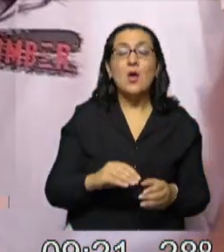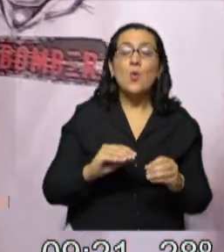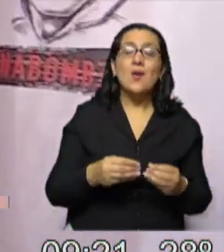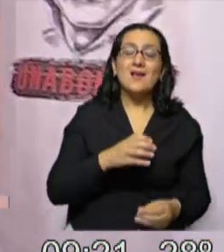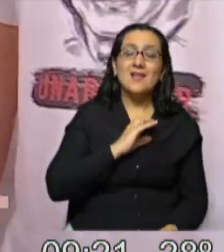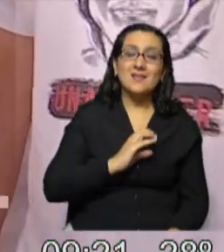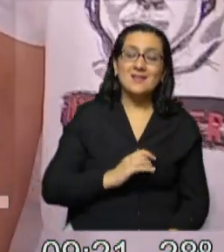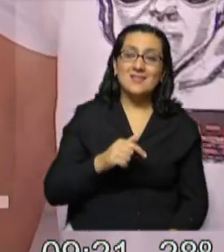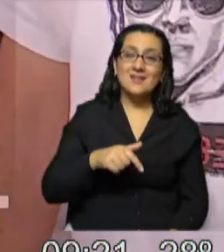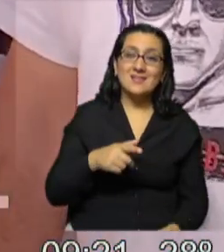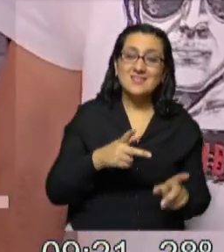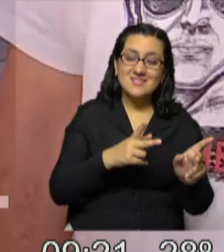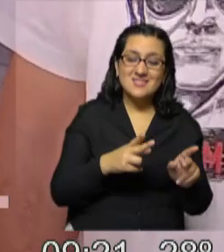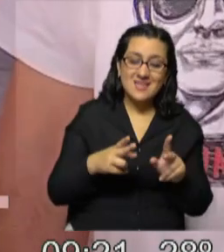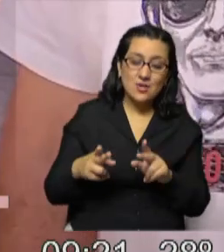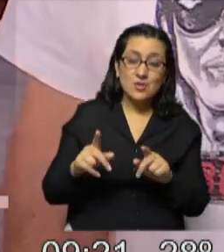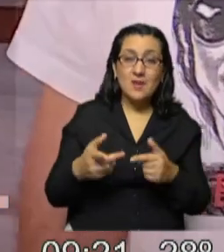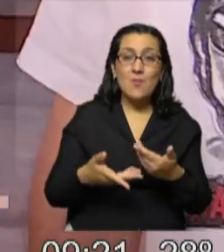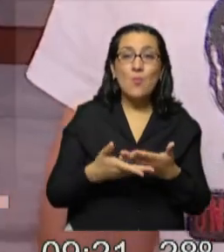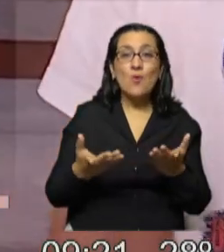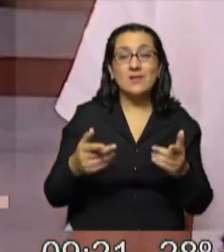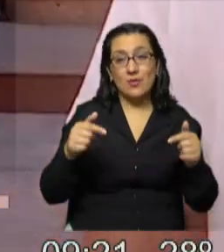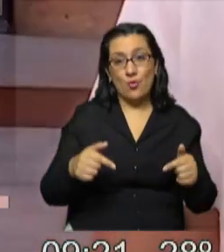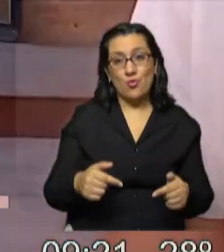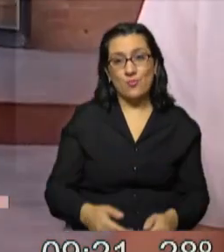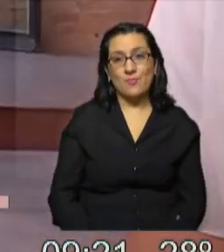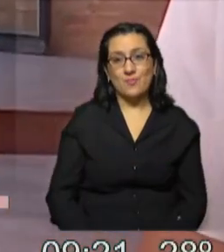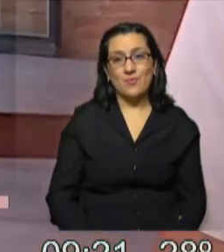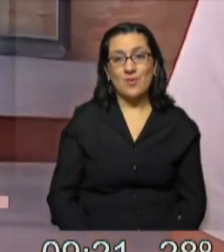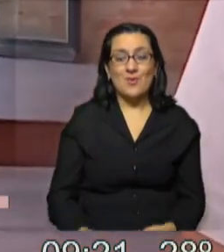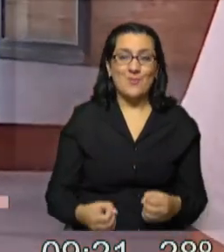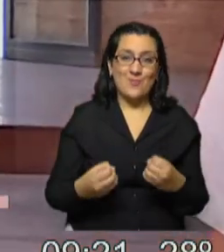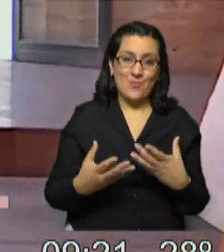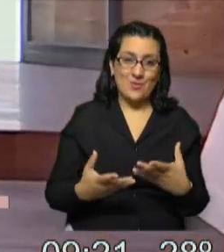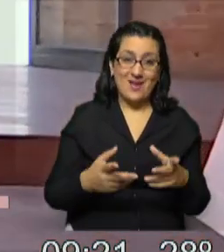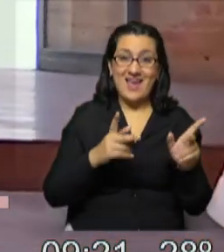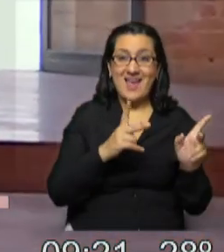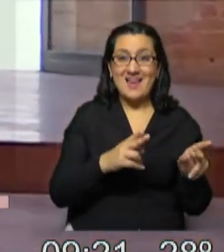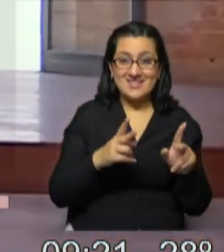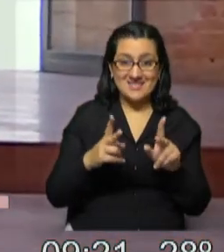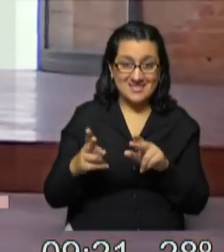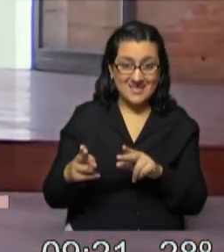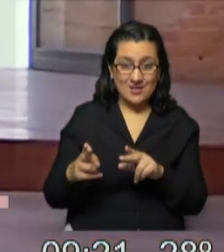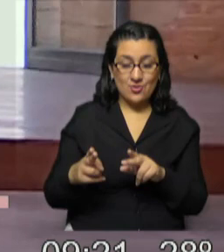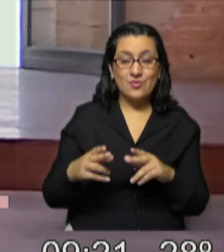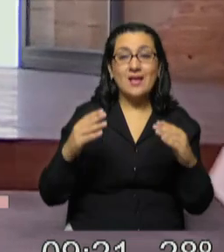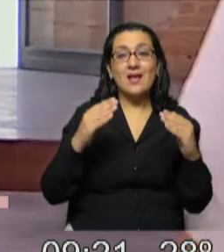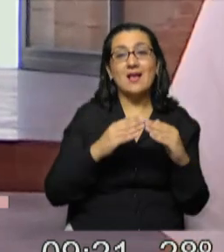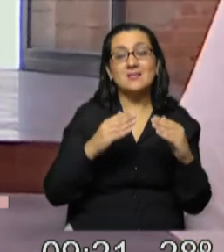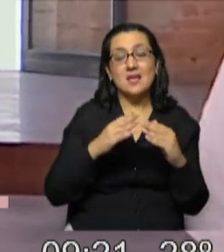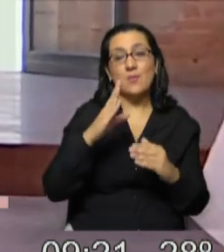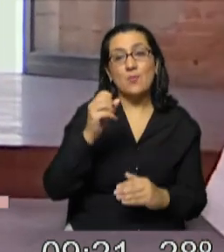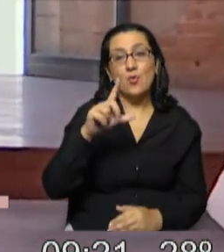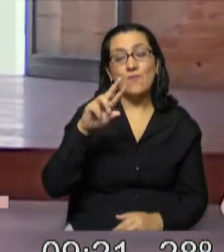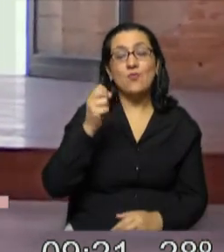tiene este ciclo y la exhibición concreta del día de hoy? Bueno, el ciclo, en el caso de Casa de la Pólvora, consta